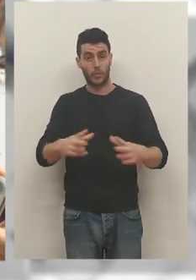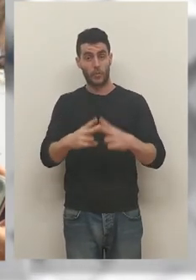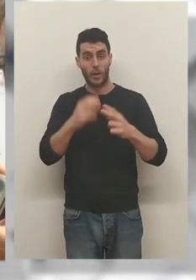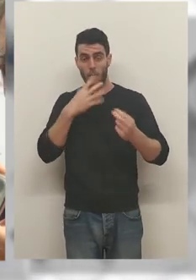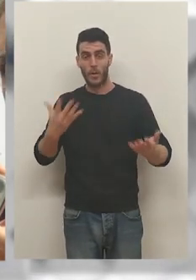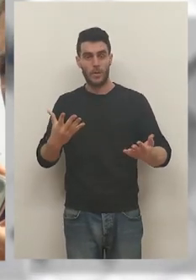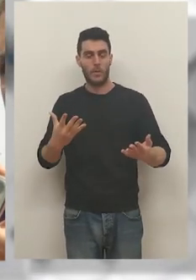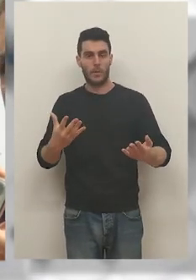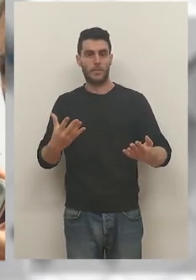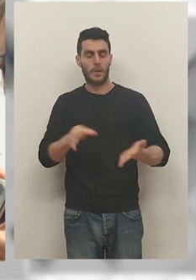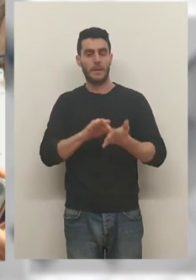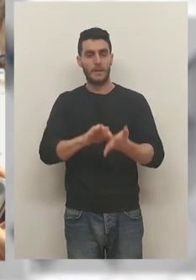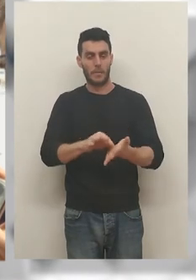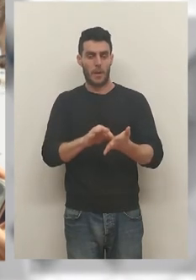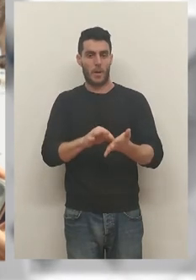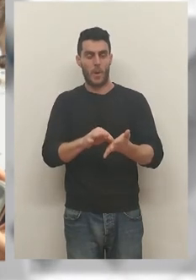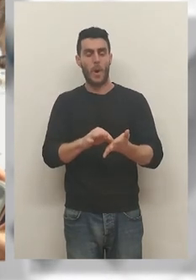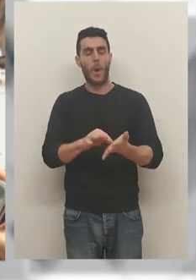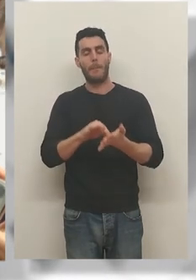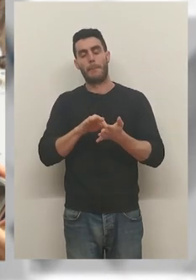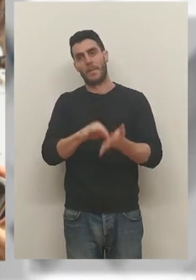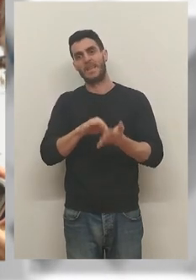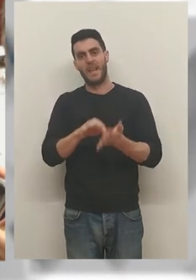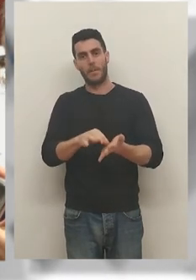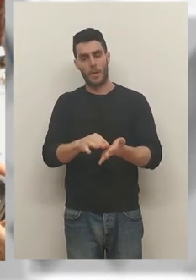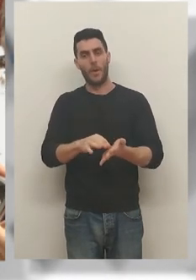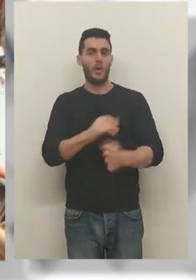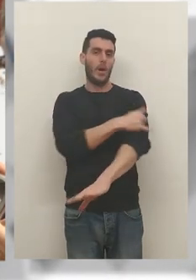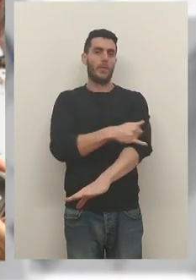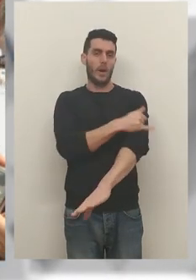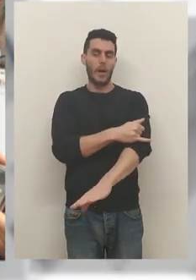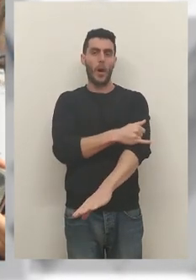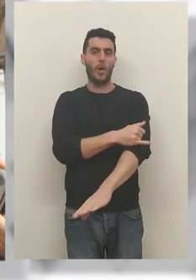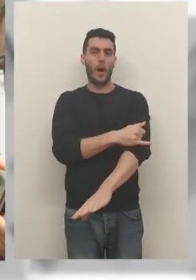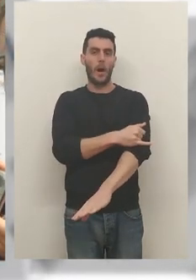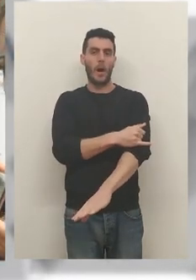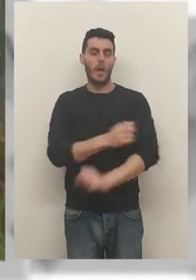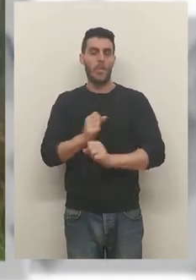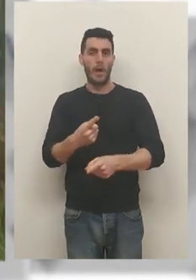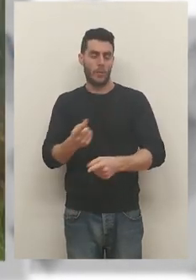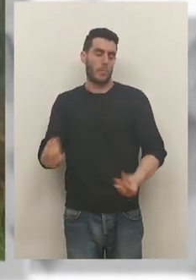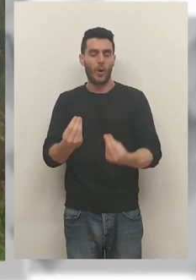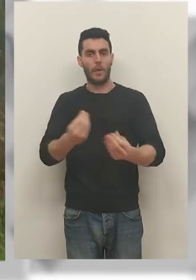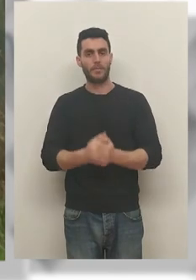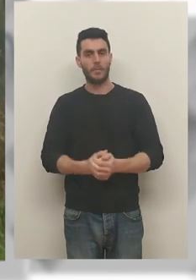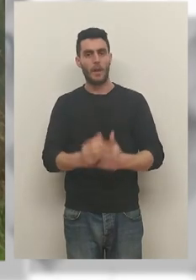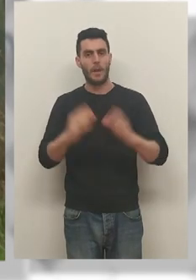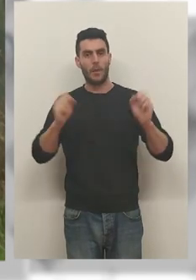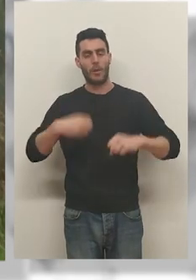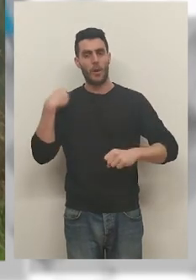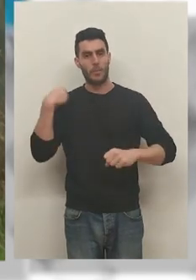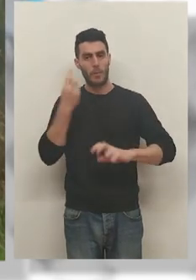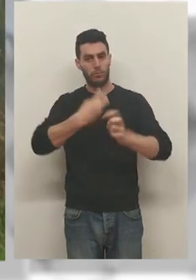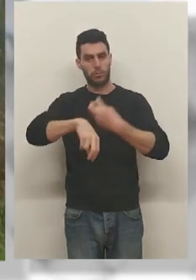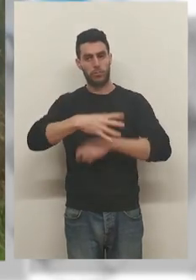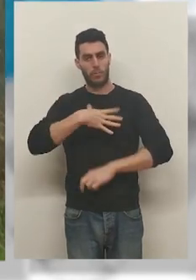social y bueno mejorar algunas de los servicios que desde bueno en este caso el gobierno de La Rioja se presta con este acuerdo se va a